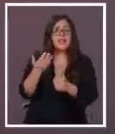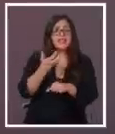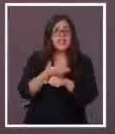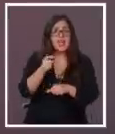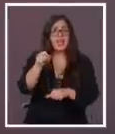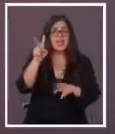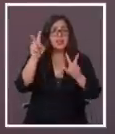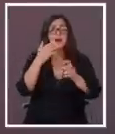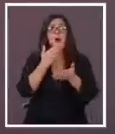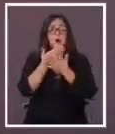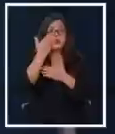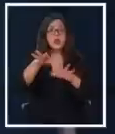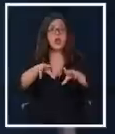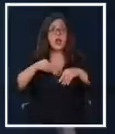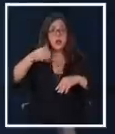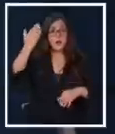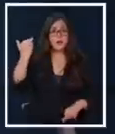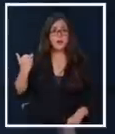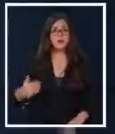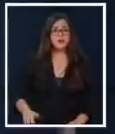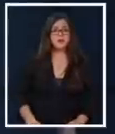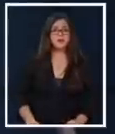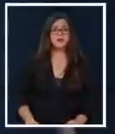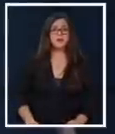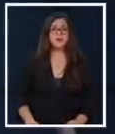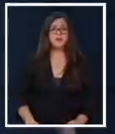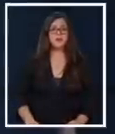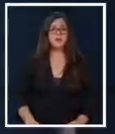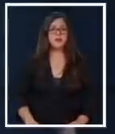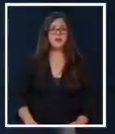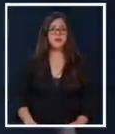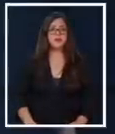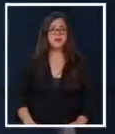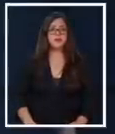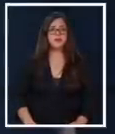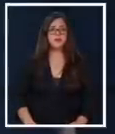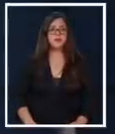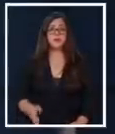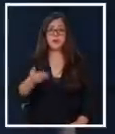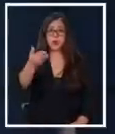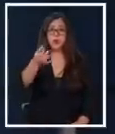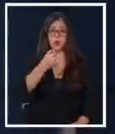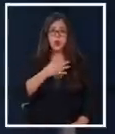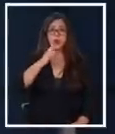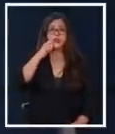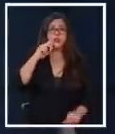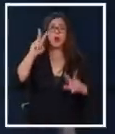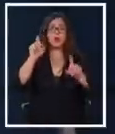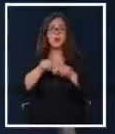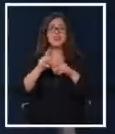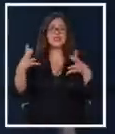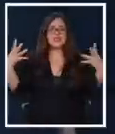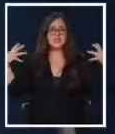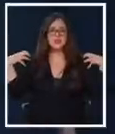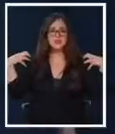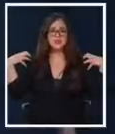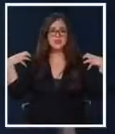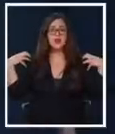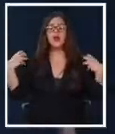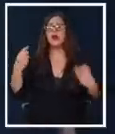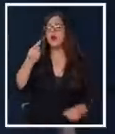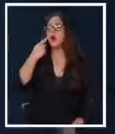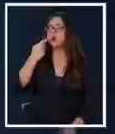que había cuando éste asumió no lo vería como usted mismo dijo sobre eso pero no lo